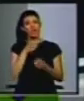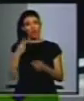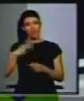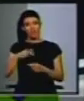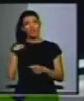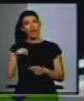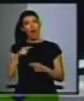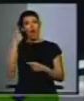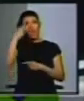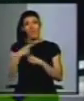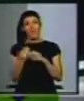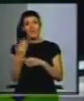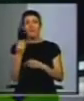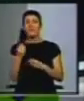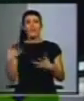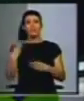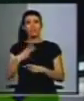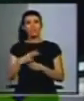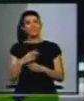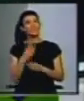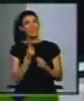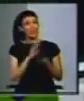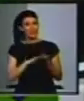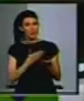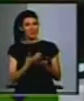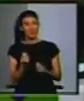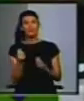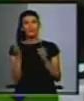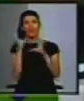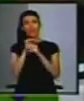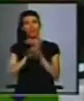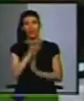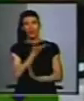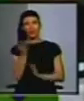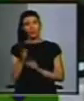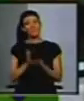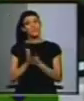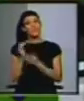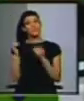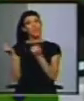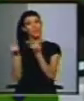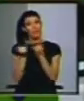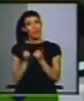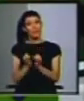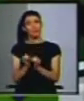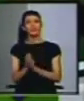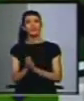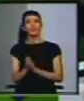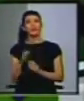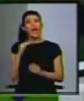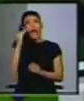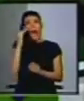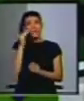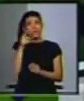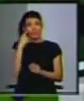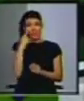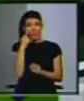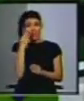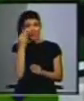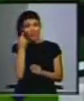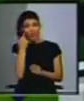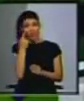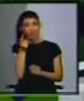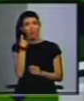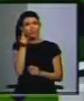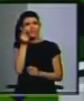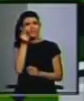muy noticiosa, Marichu. Así es. ¿Cómo estás, Francisco? Muy buenas noches a todos ustedes. Vamos con las informaciones. A punto de perder la visión de su ojo derecho